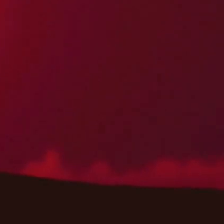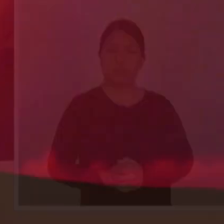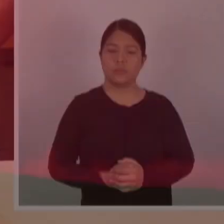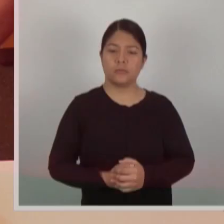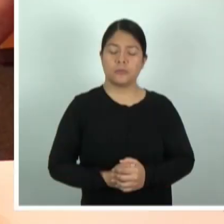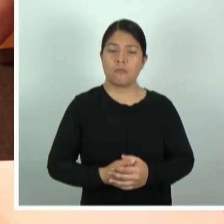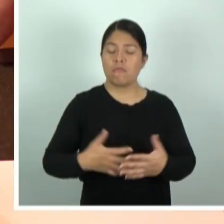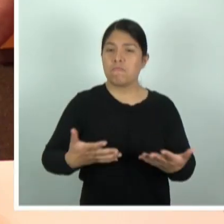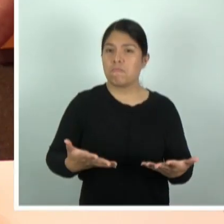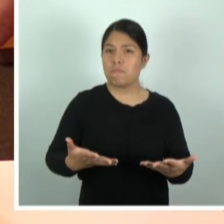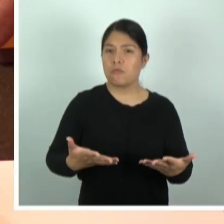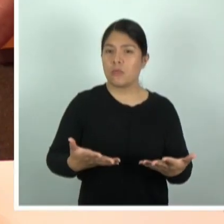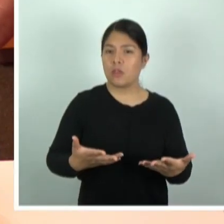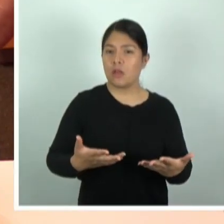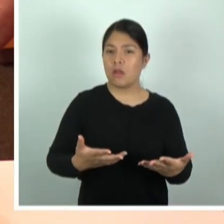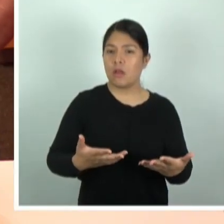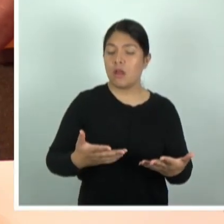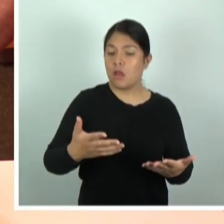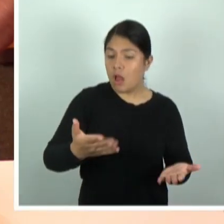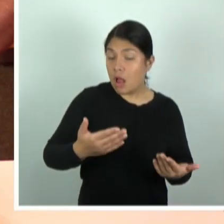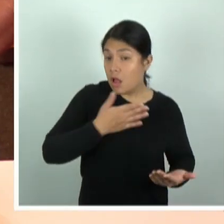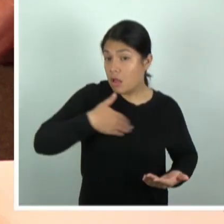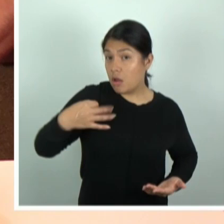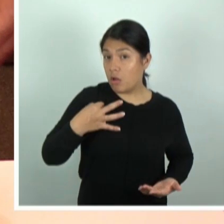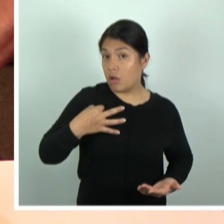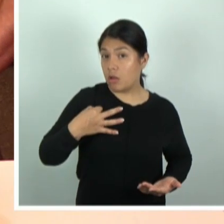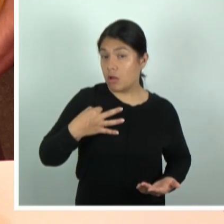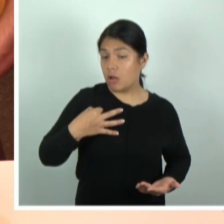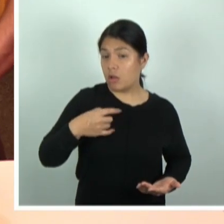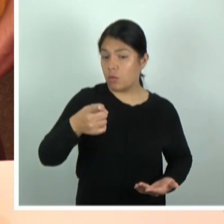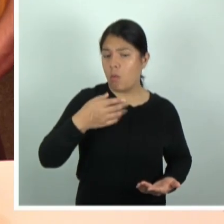Yo quiero invitar que me acompañáis a